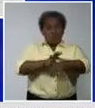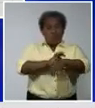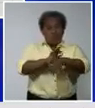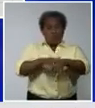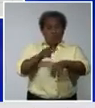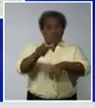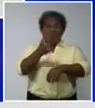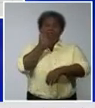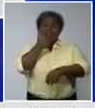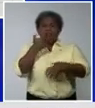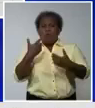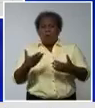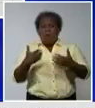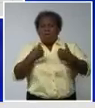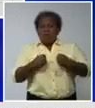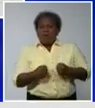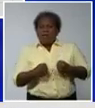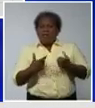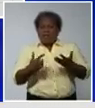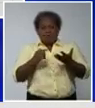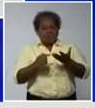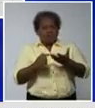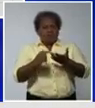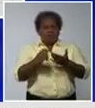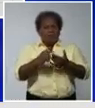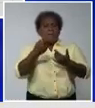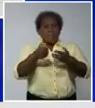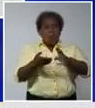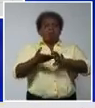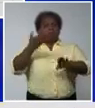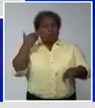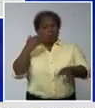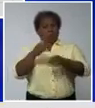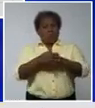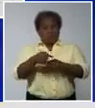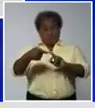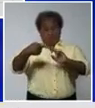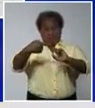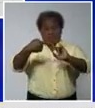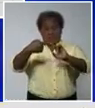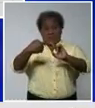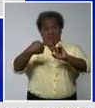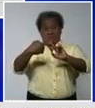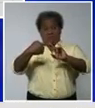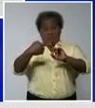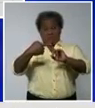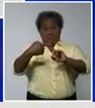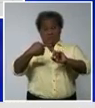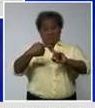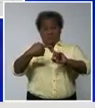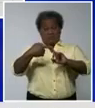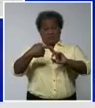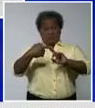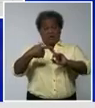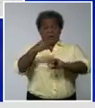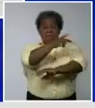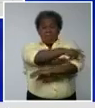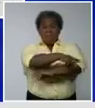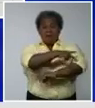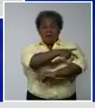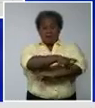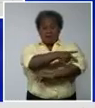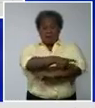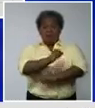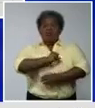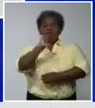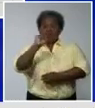recuperan. Y ahí ustedes pueden ver cómo, en primer lugar, entre los pacientes, entre los países que